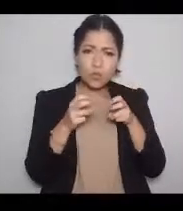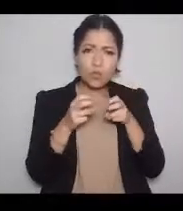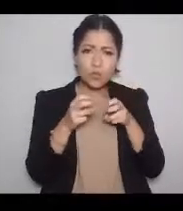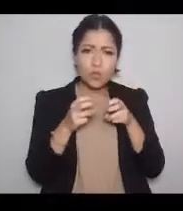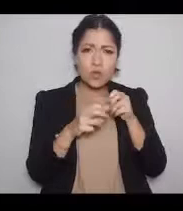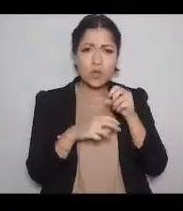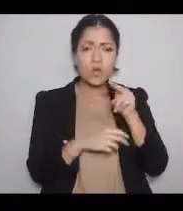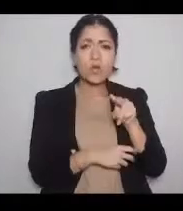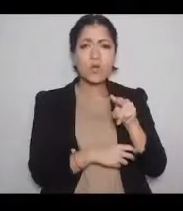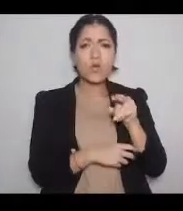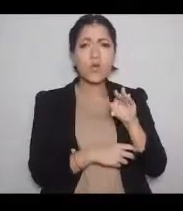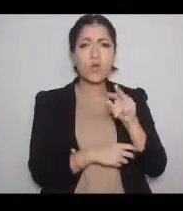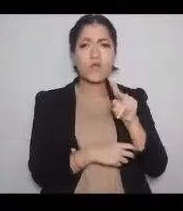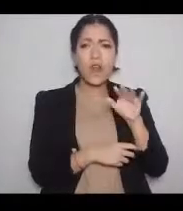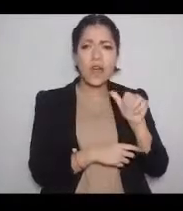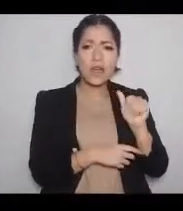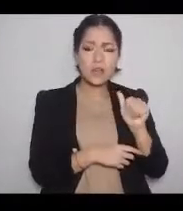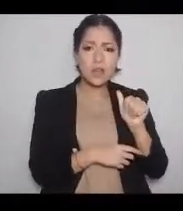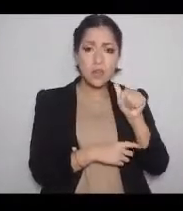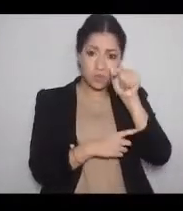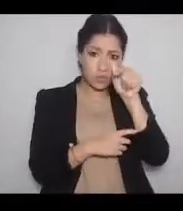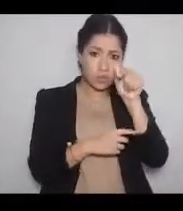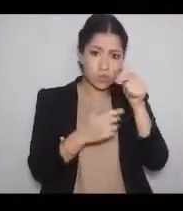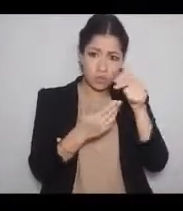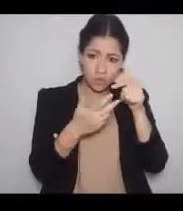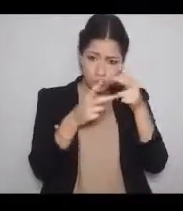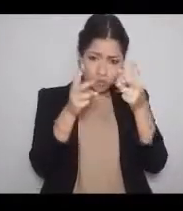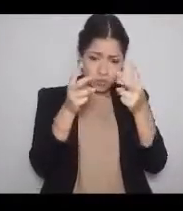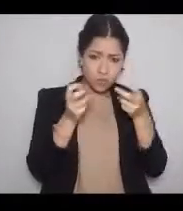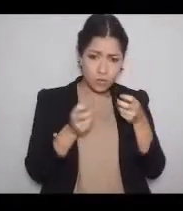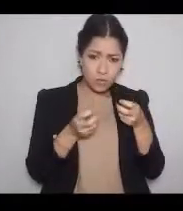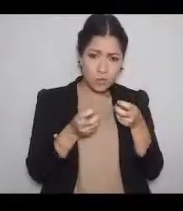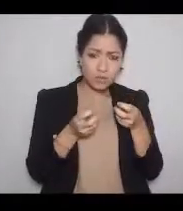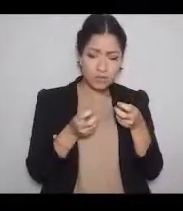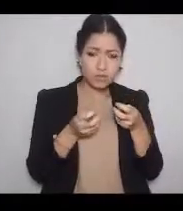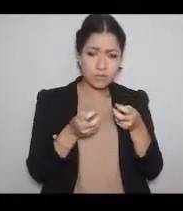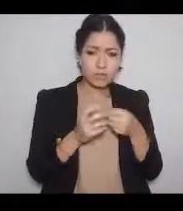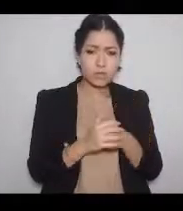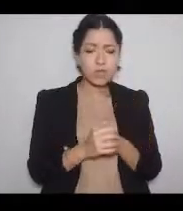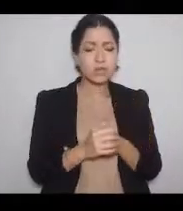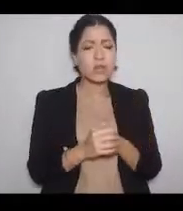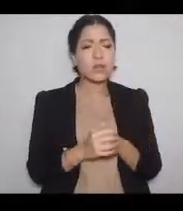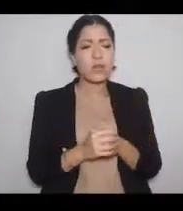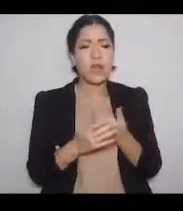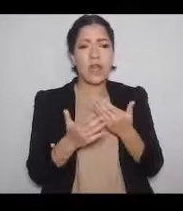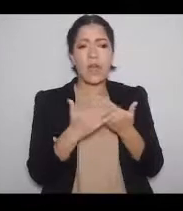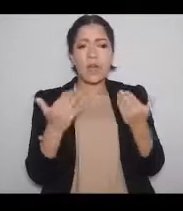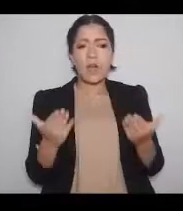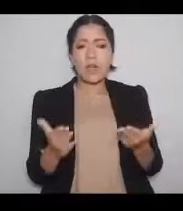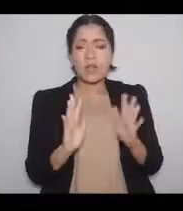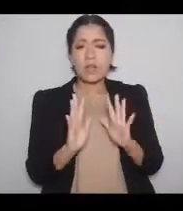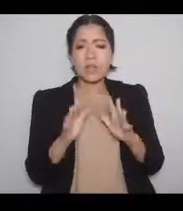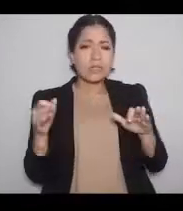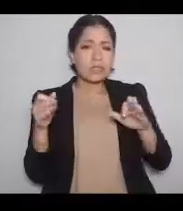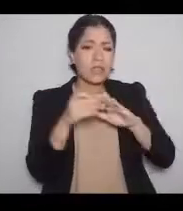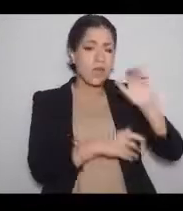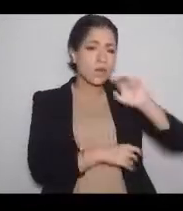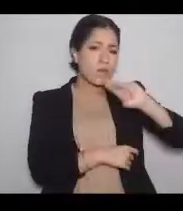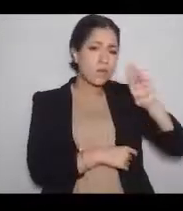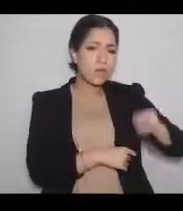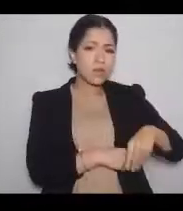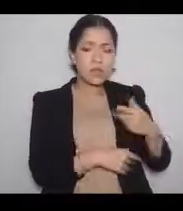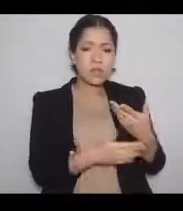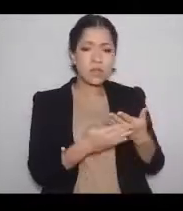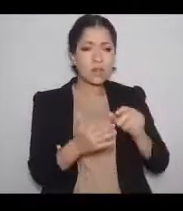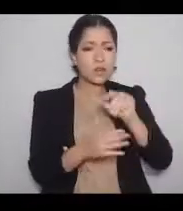soy un guiñapo, el resto de un hombre intuyo otras cosas. ¿Quién es Urania? No tengo el